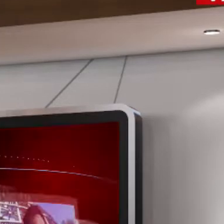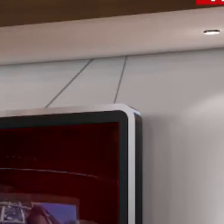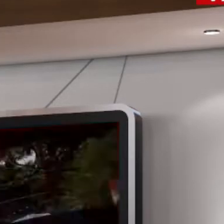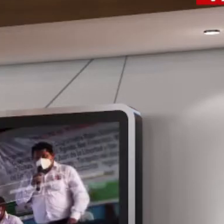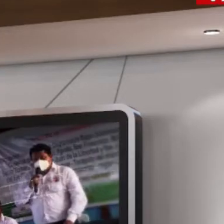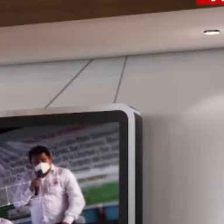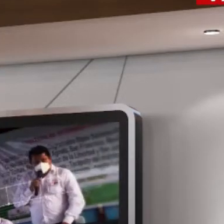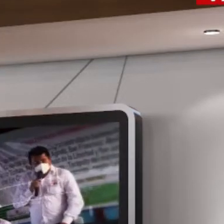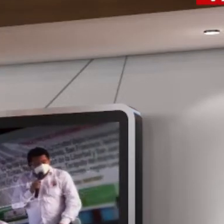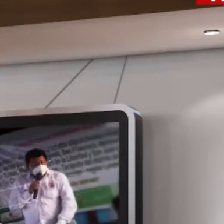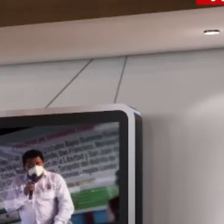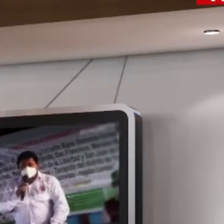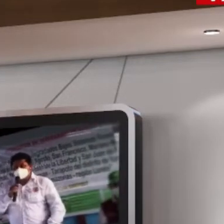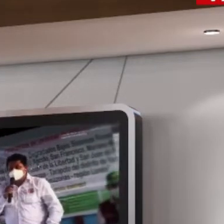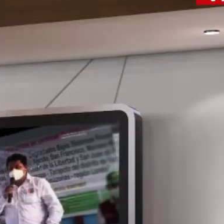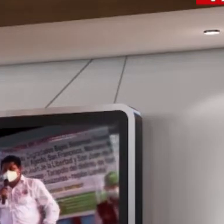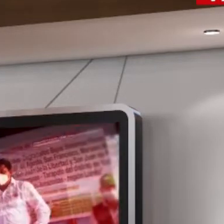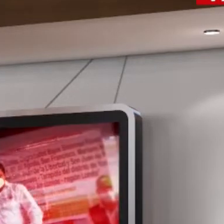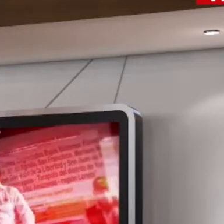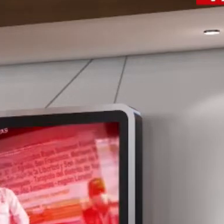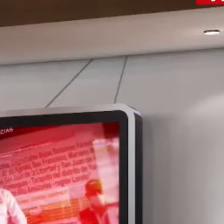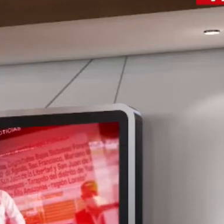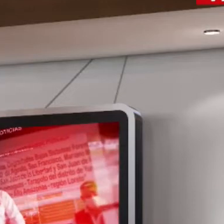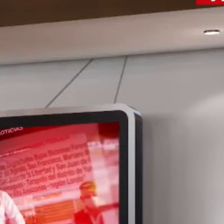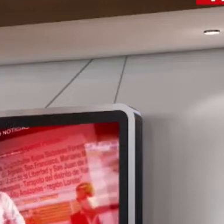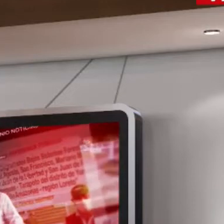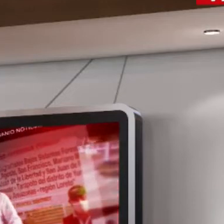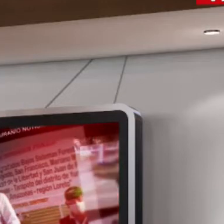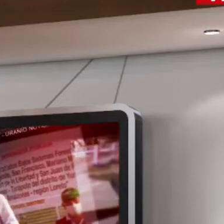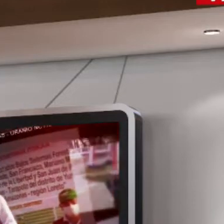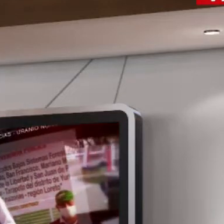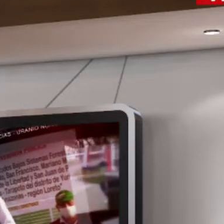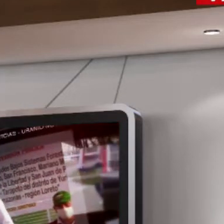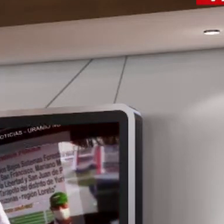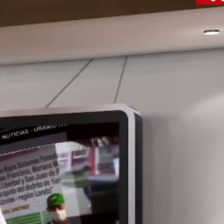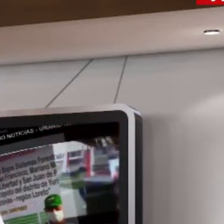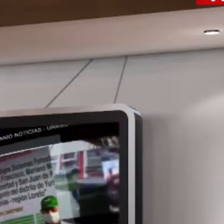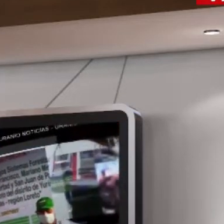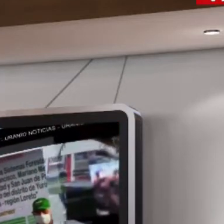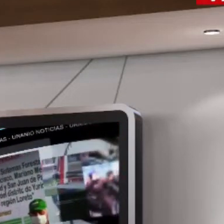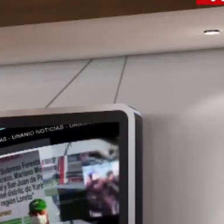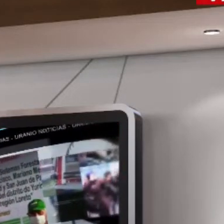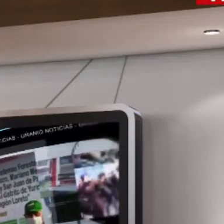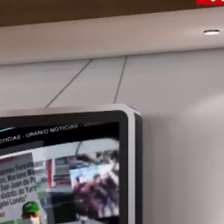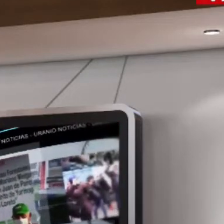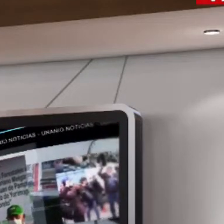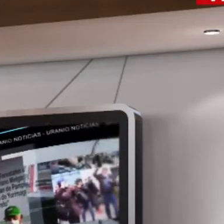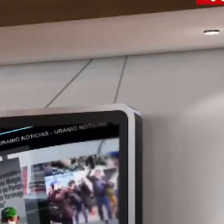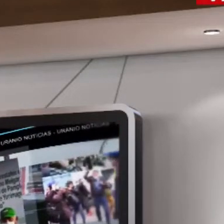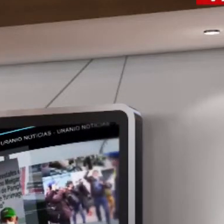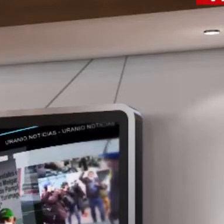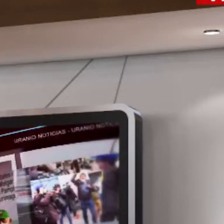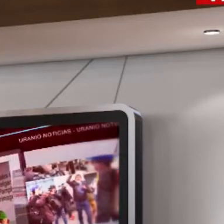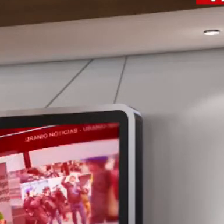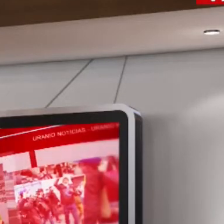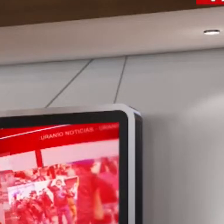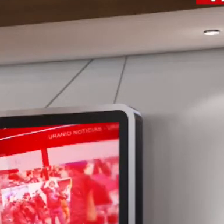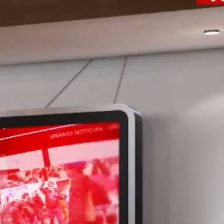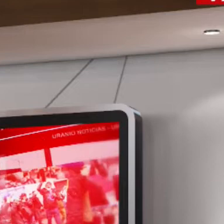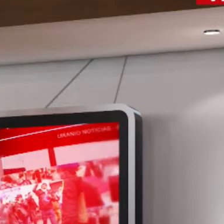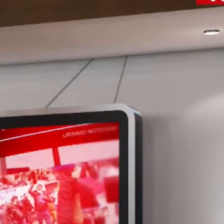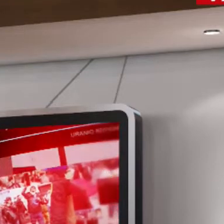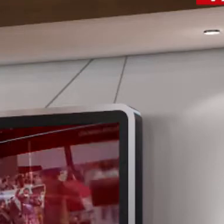decirles a mis amigos de Yurimaguas que en este tema de formalización, nosotros venimos trabajando ya hace más o menos 20